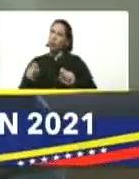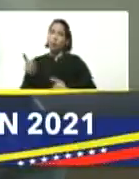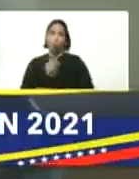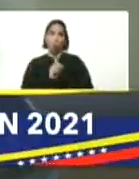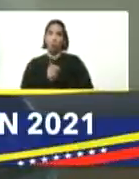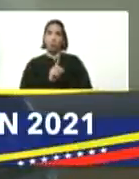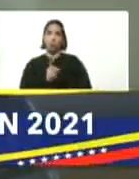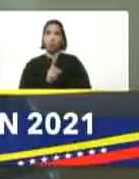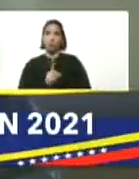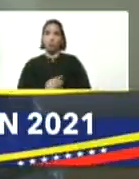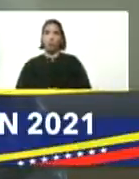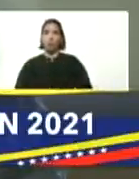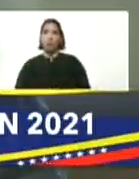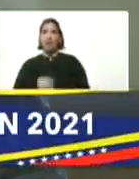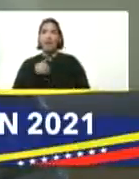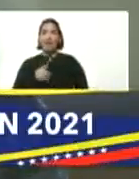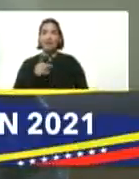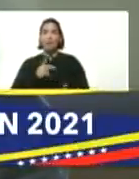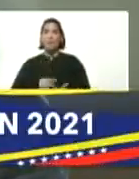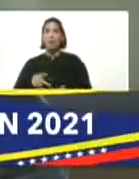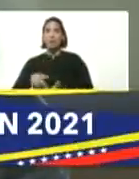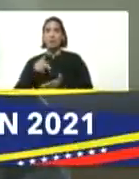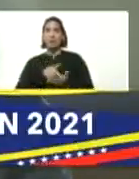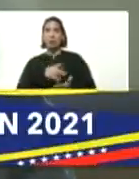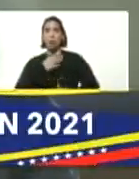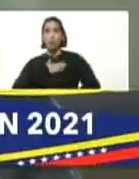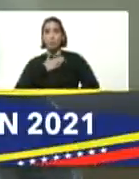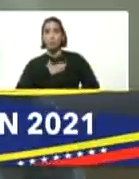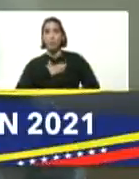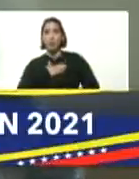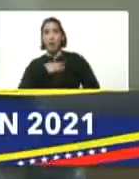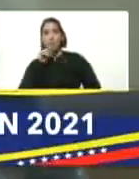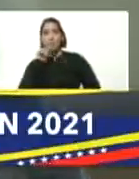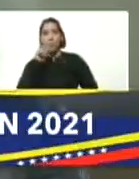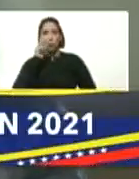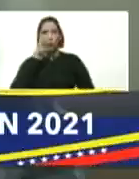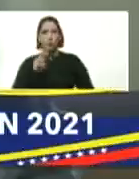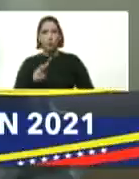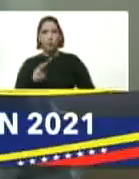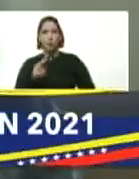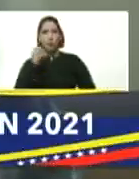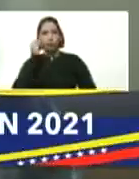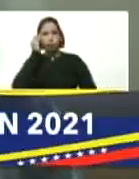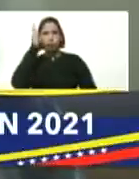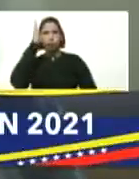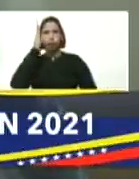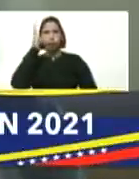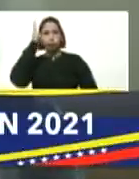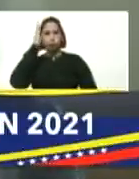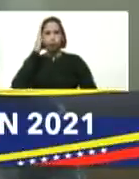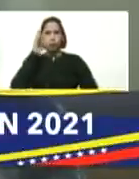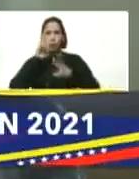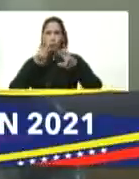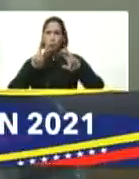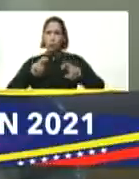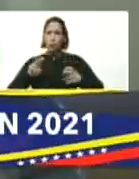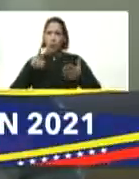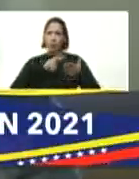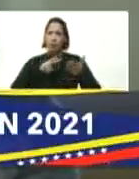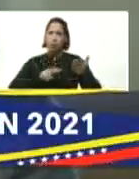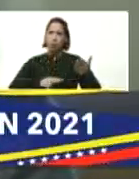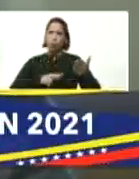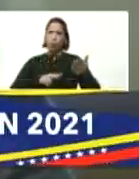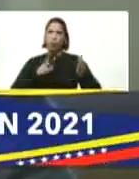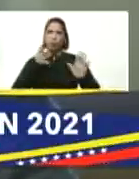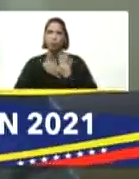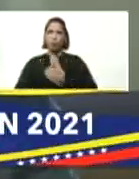nada. Es una participación mía desde el punto de vista de mi conocimiento, mi investigación, mi lectura del